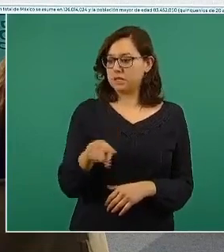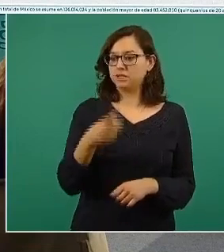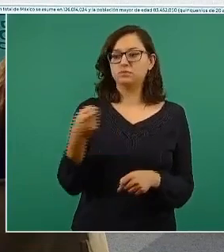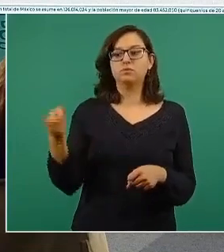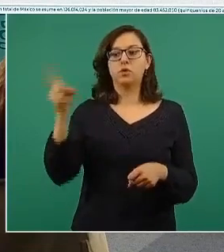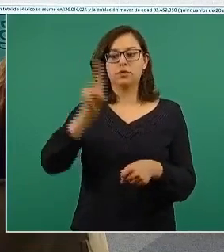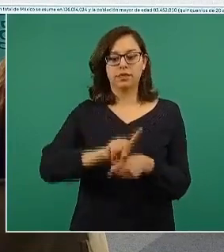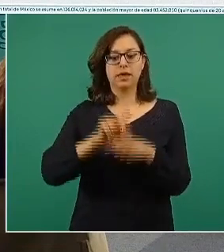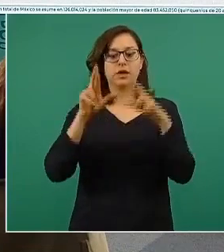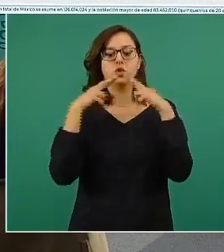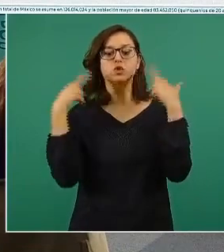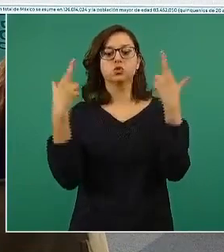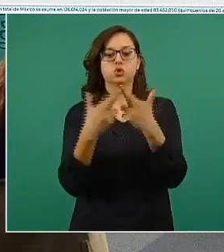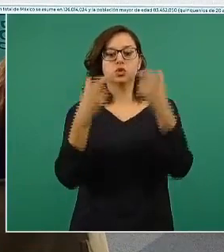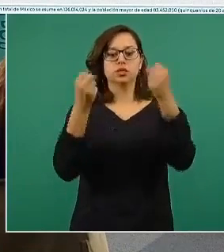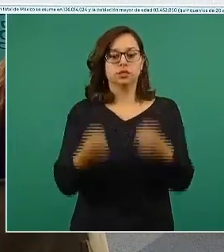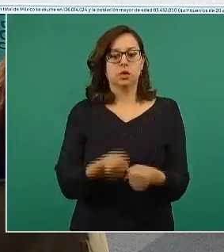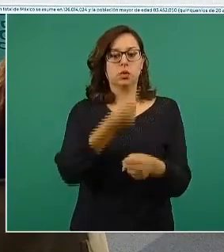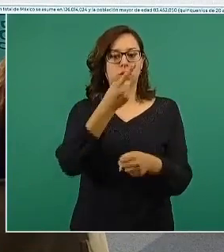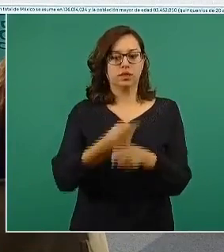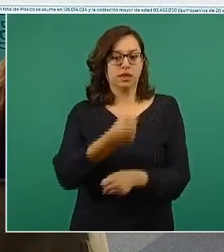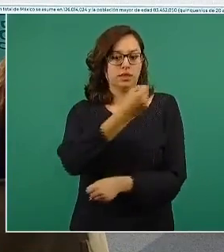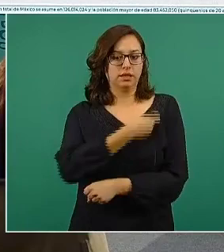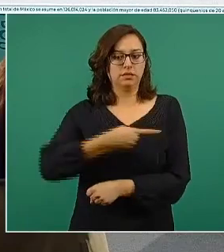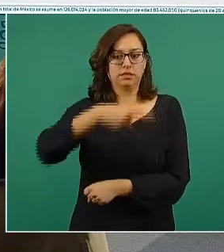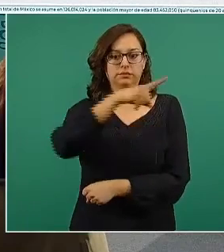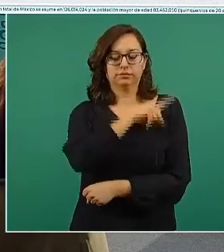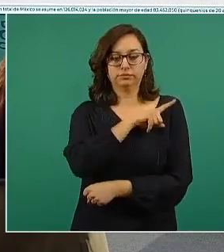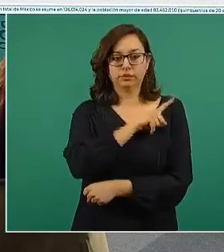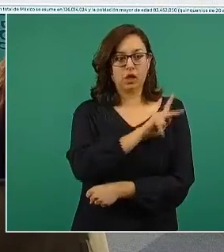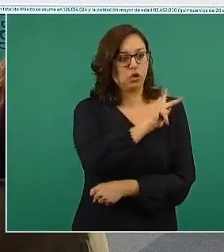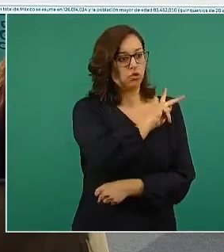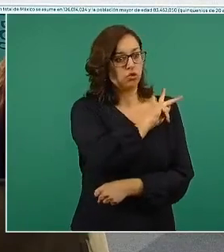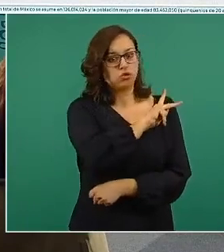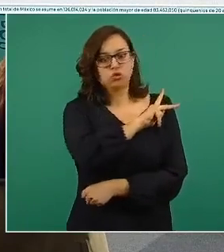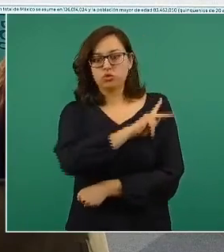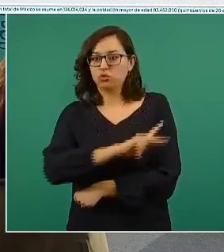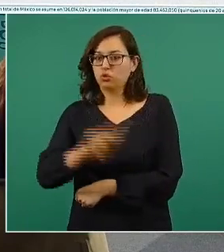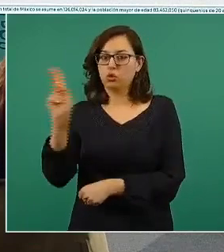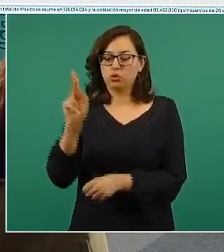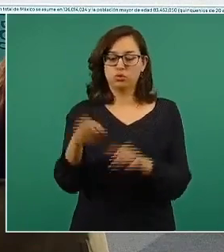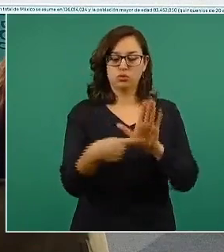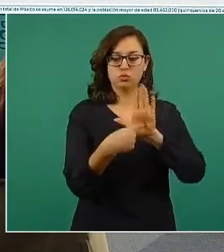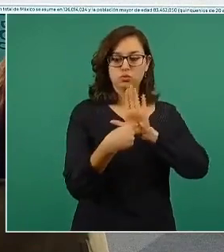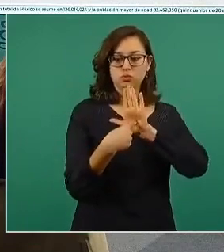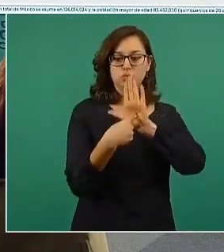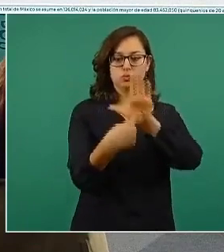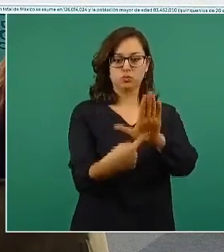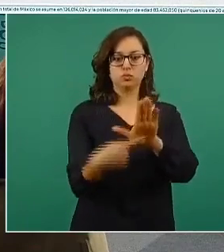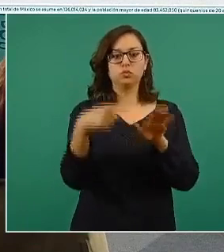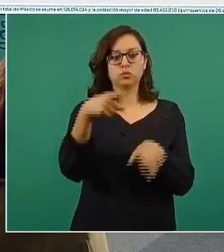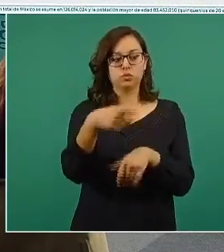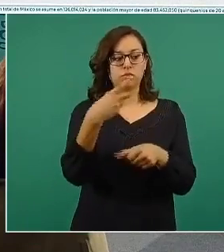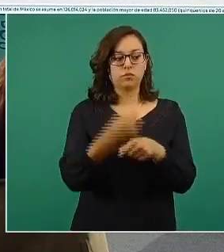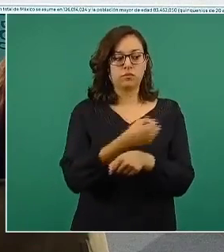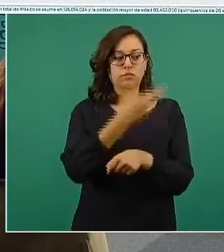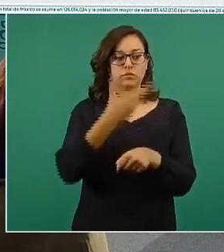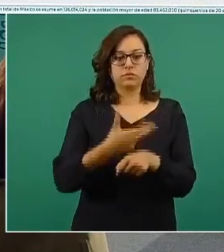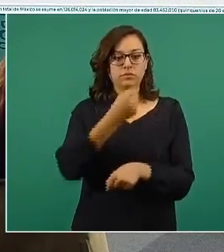Comité Nacional de Seguridad en Salud, se les presentó a todos los participantes de este comité, el cual preside el señor secretario de